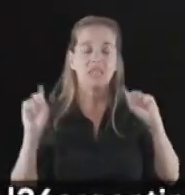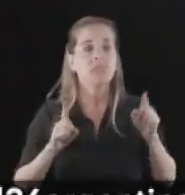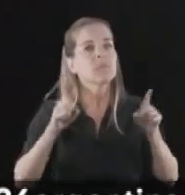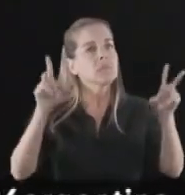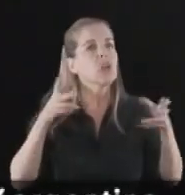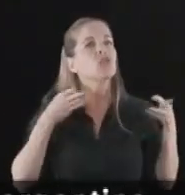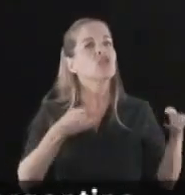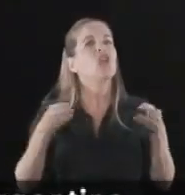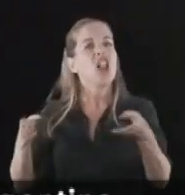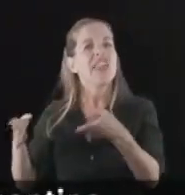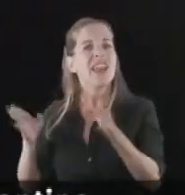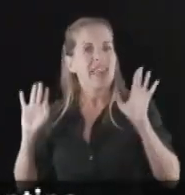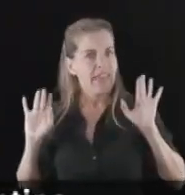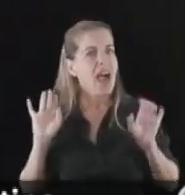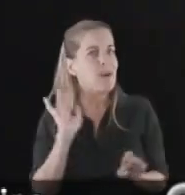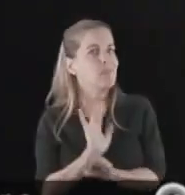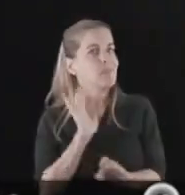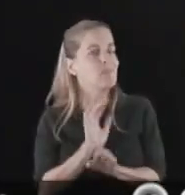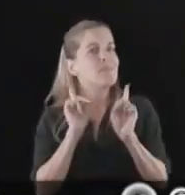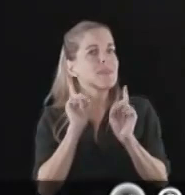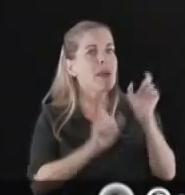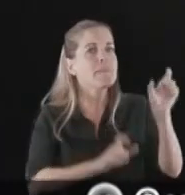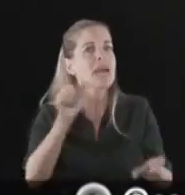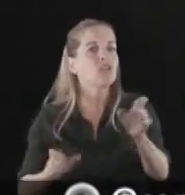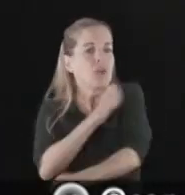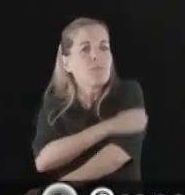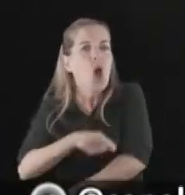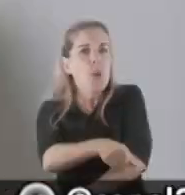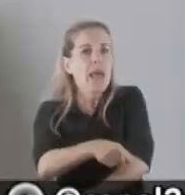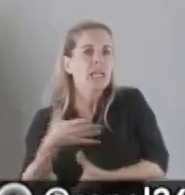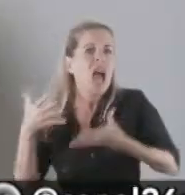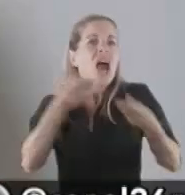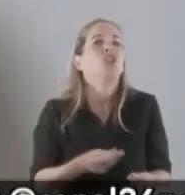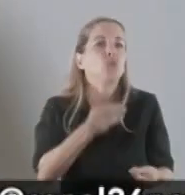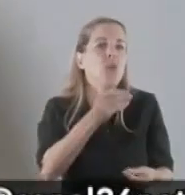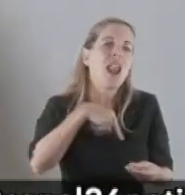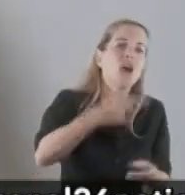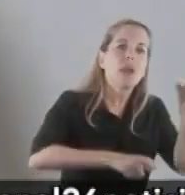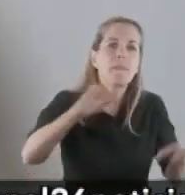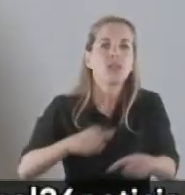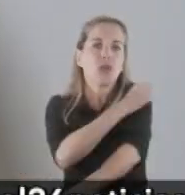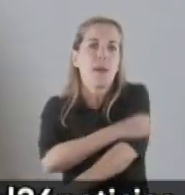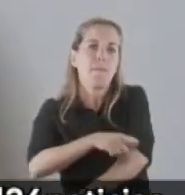está absolutamente desplegada en aquellos que viven en la pobreza.